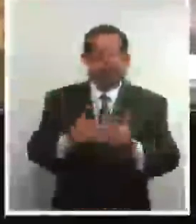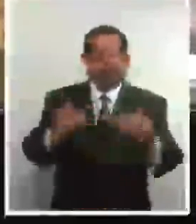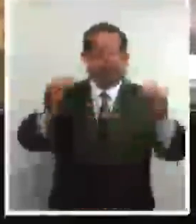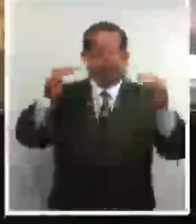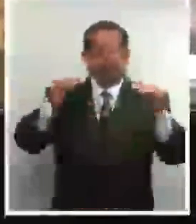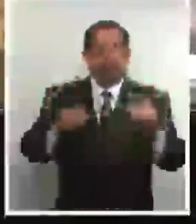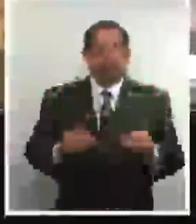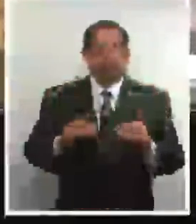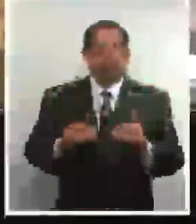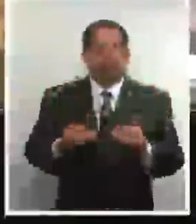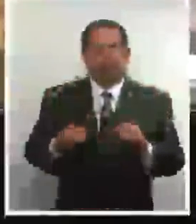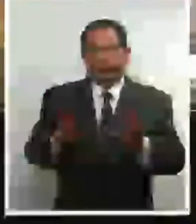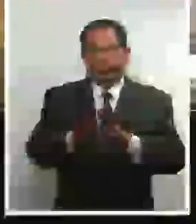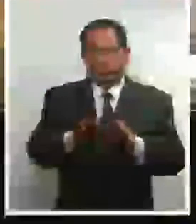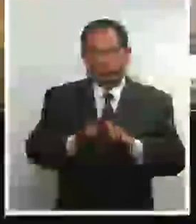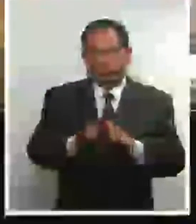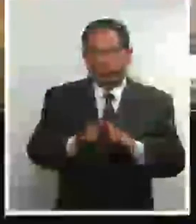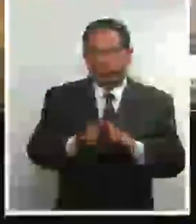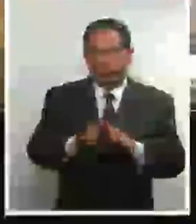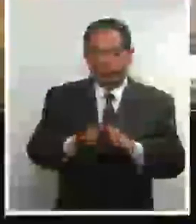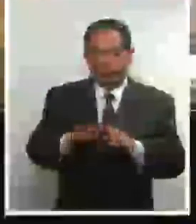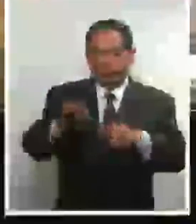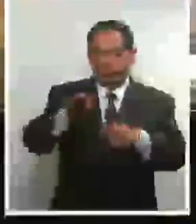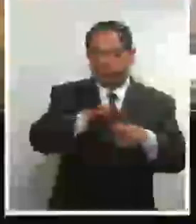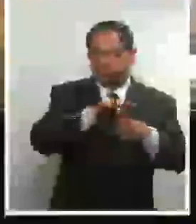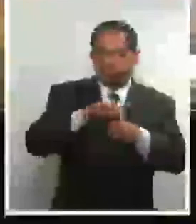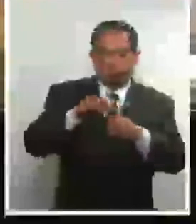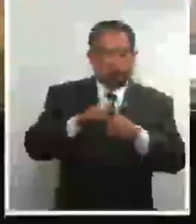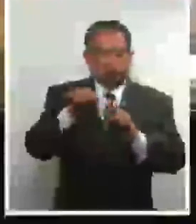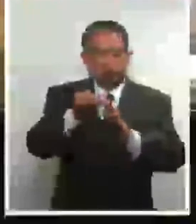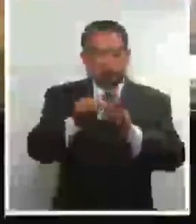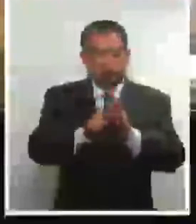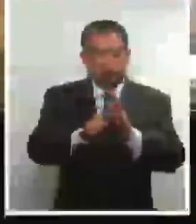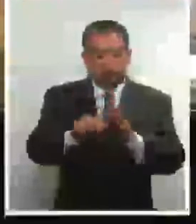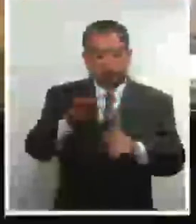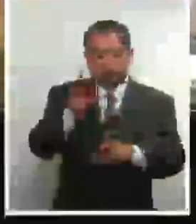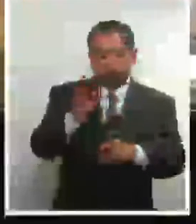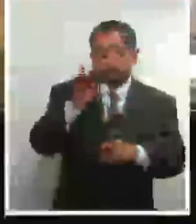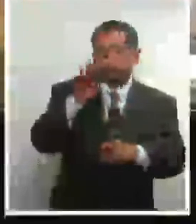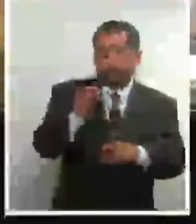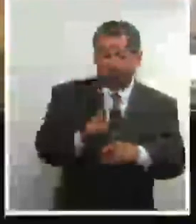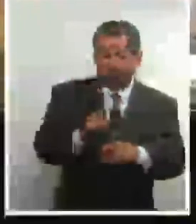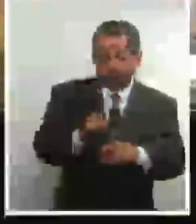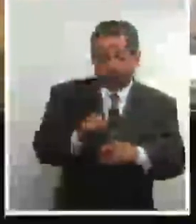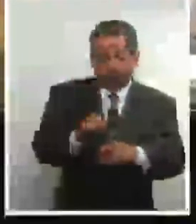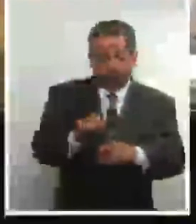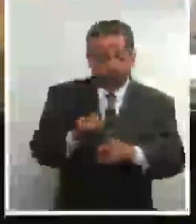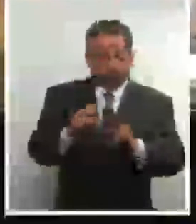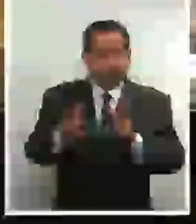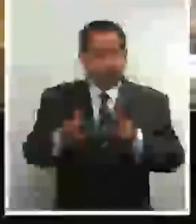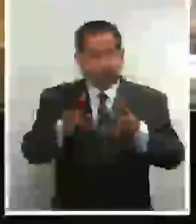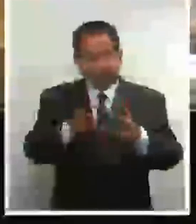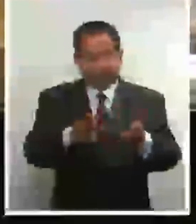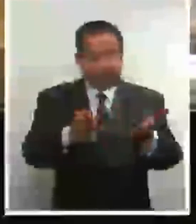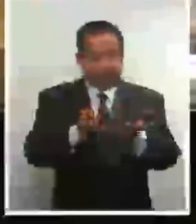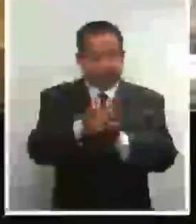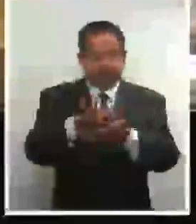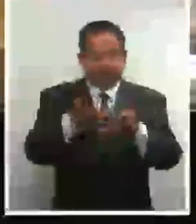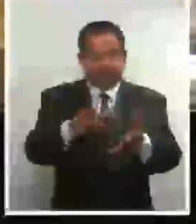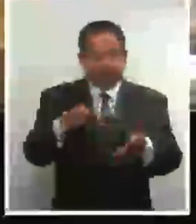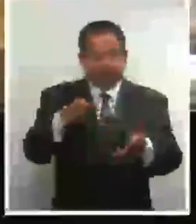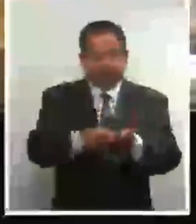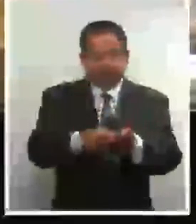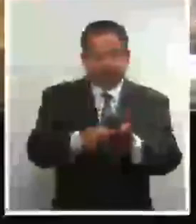continuación, procederemos a recoger la votación del artículo 49 en términos del